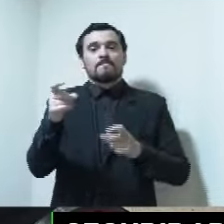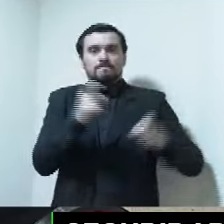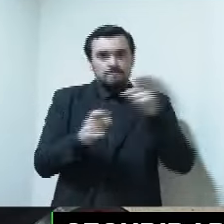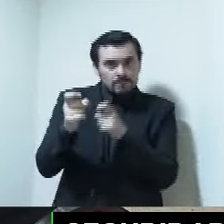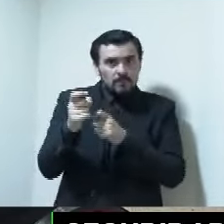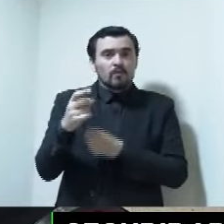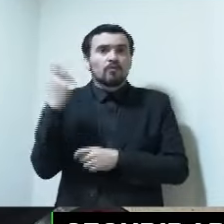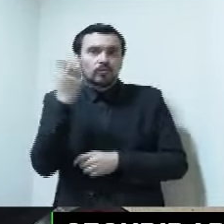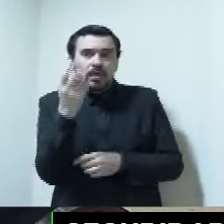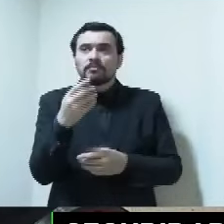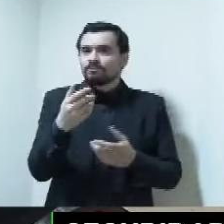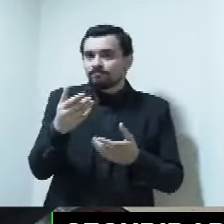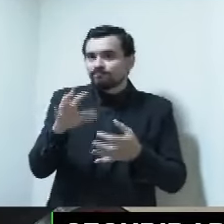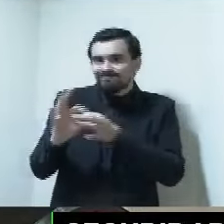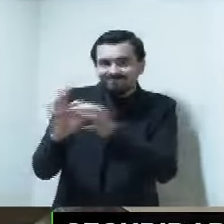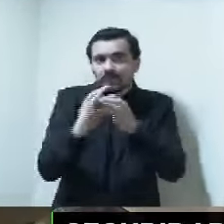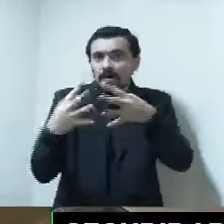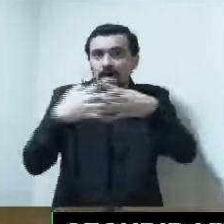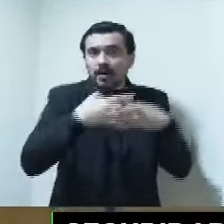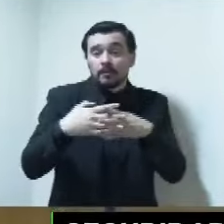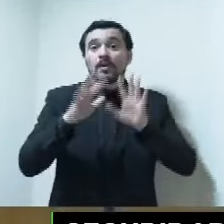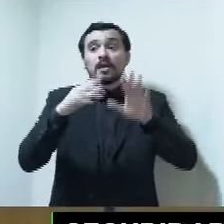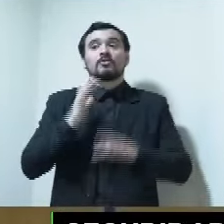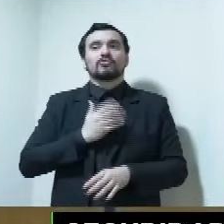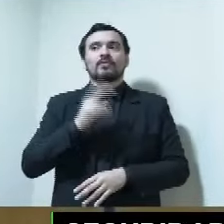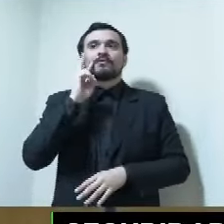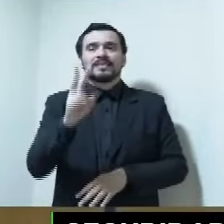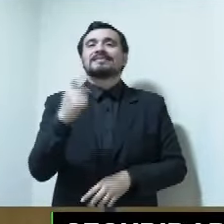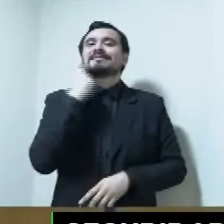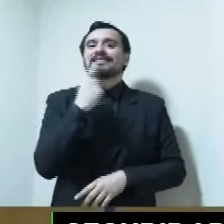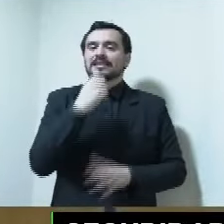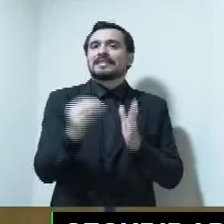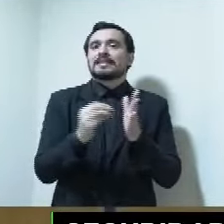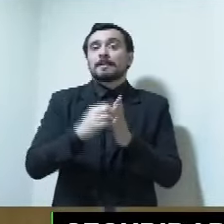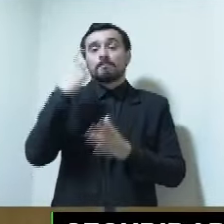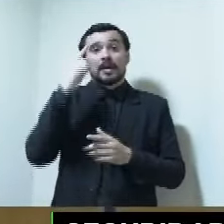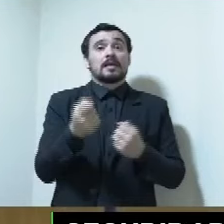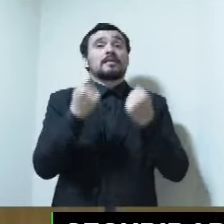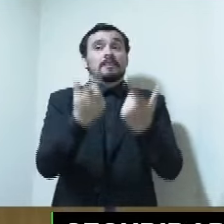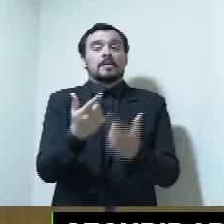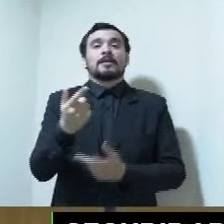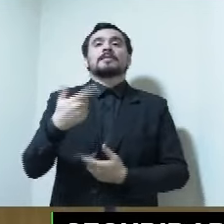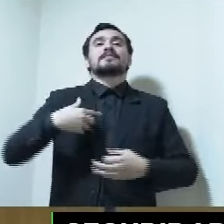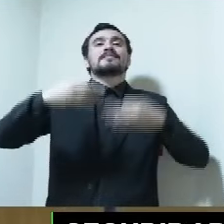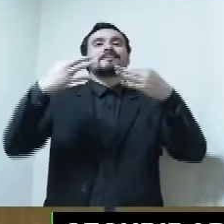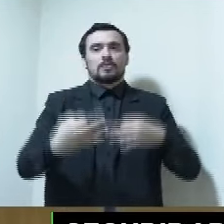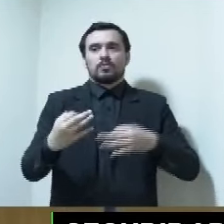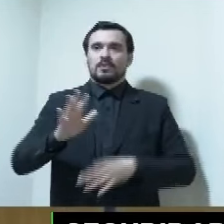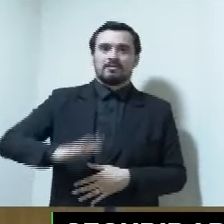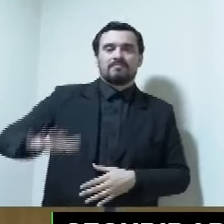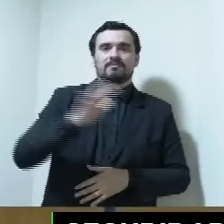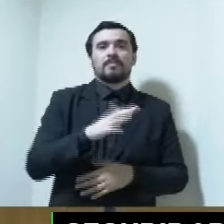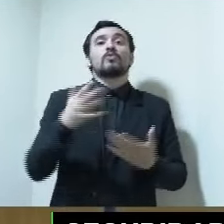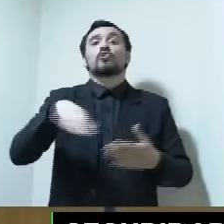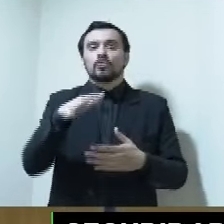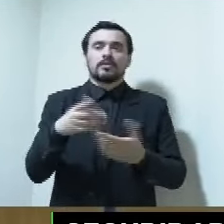coordinada y armónica. Así, identificamos la necesidad de acciones para garantizar la seguridad ciudadana en los departamentos